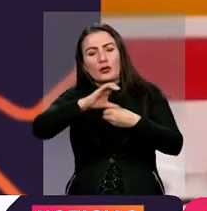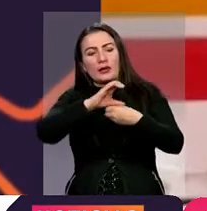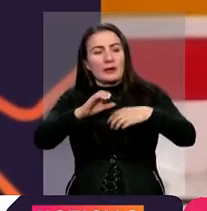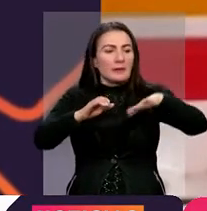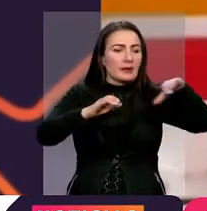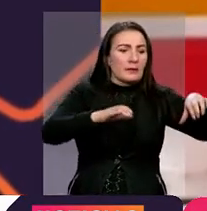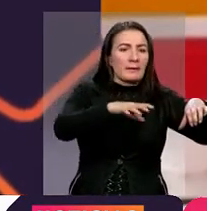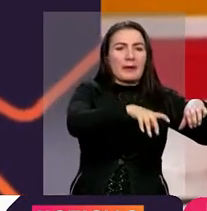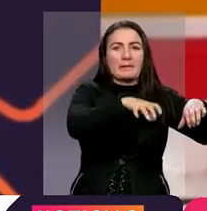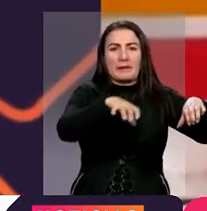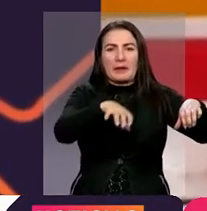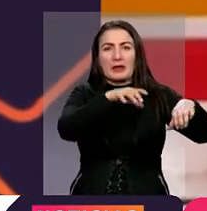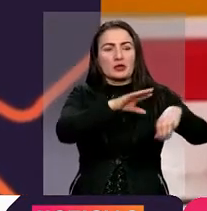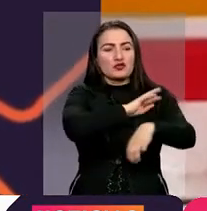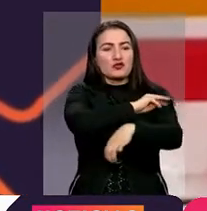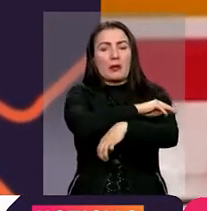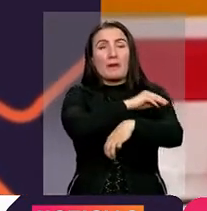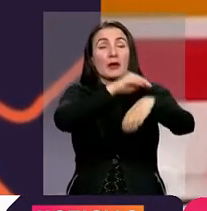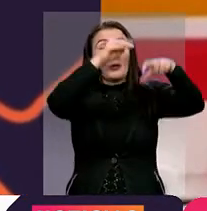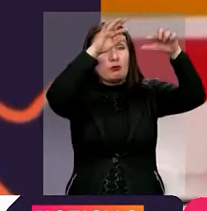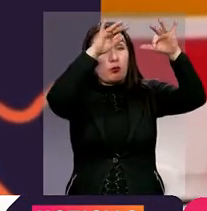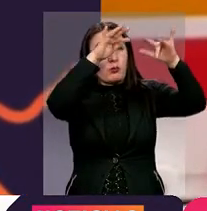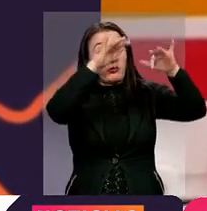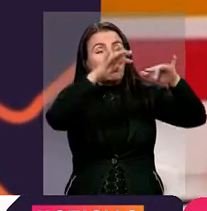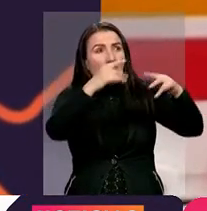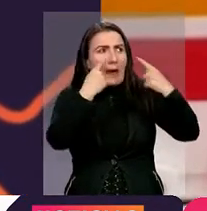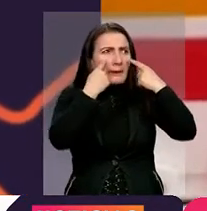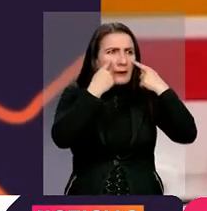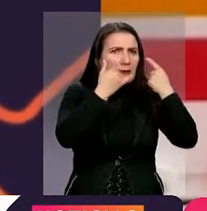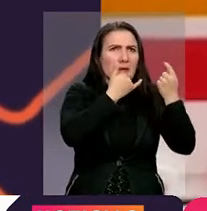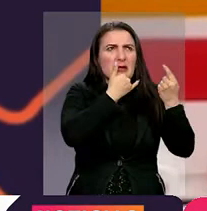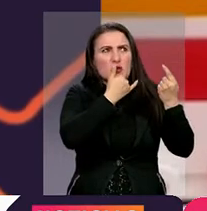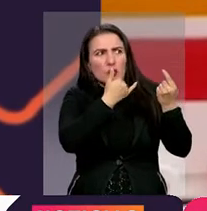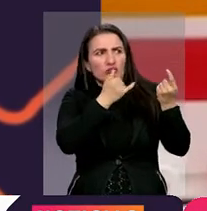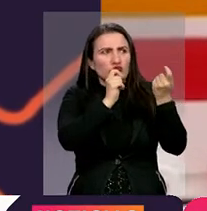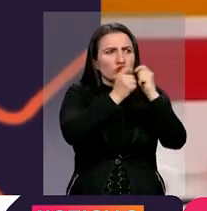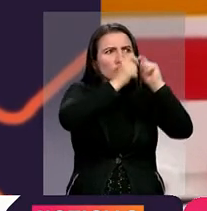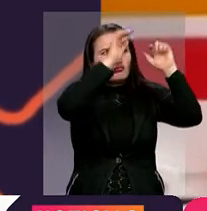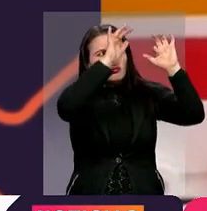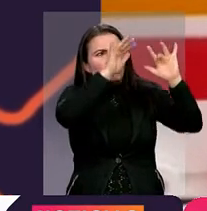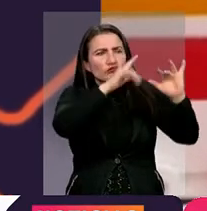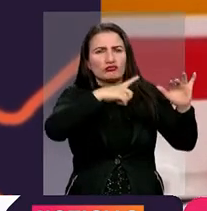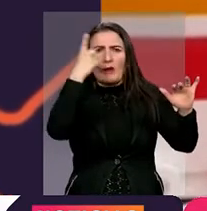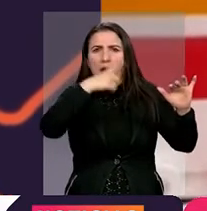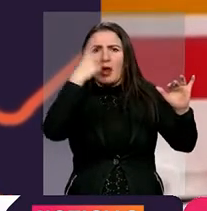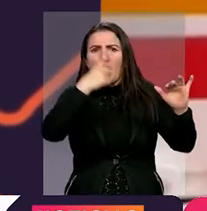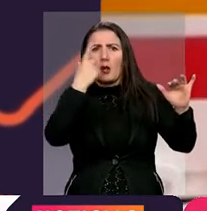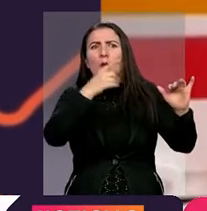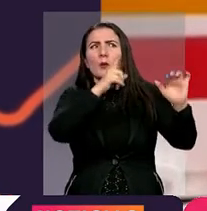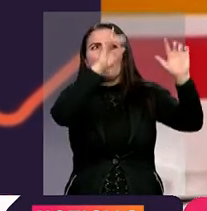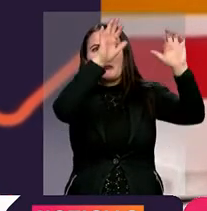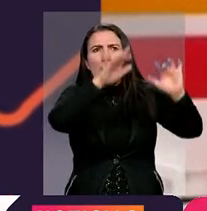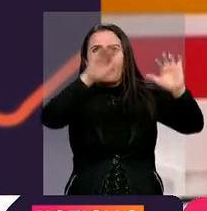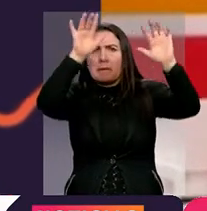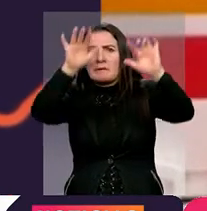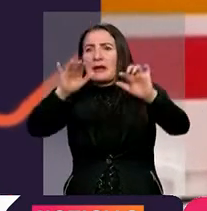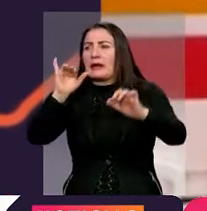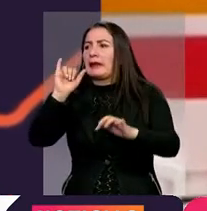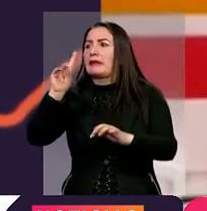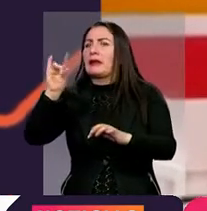ciudad capital. En este momento, pues, estamos muy atentos a las diferentes medidas y recomendaciones que implemente el